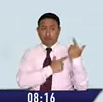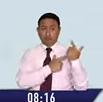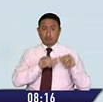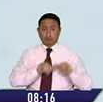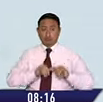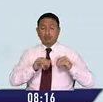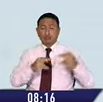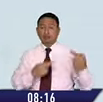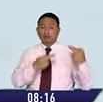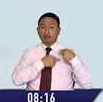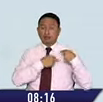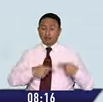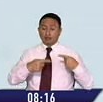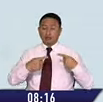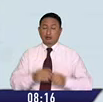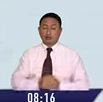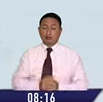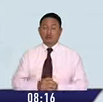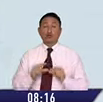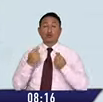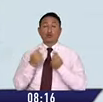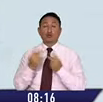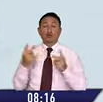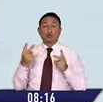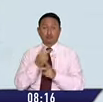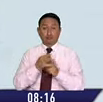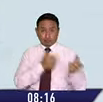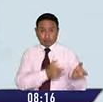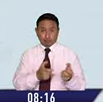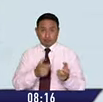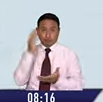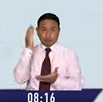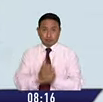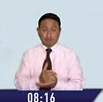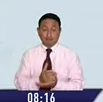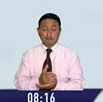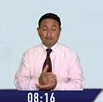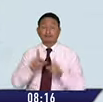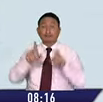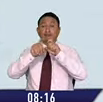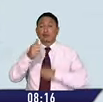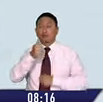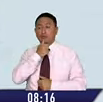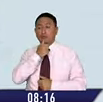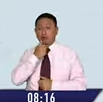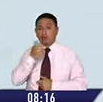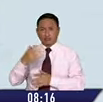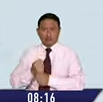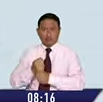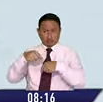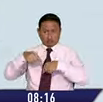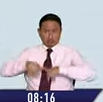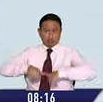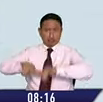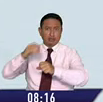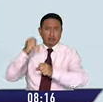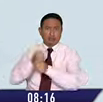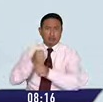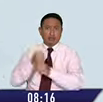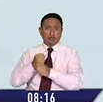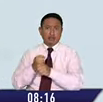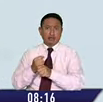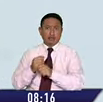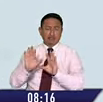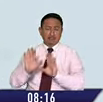diaria para enfrentar a la delincuencia y al terrorismo. El sector privado tiene todas las garantías para desarrollar sus actividades y